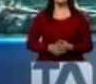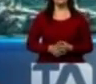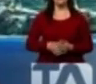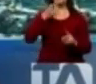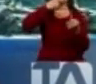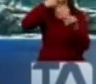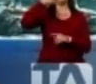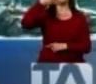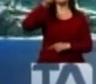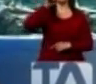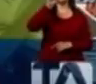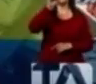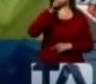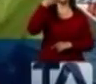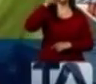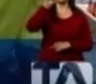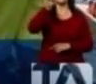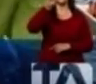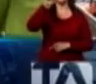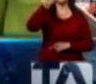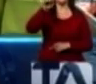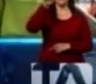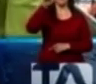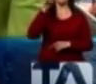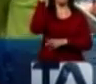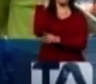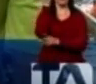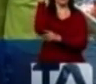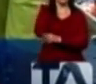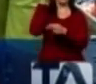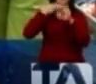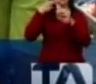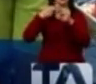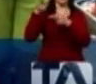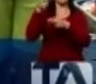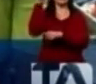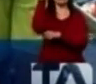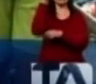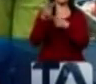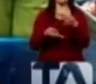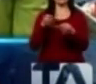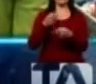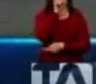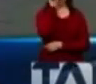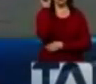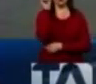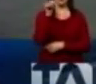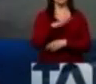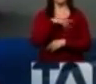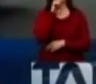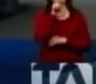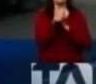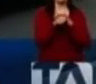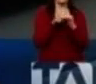Gerald es ahora un nombre conocido en Manta, pero no siempre fue así. Edison Washington Prado, alias Gerald, había operado de forma